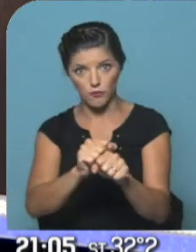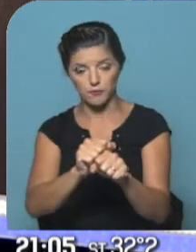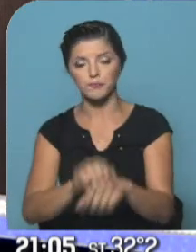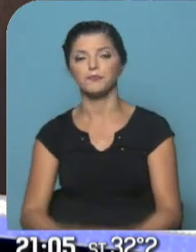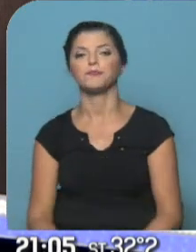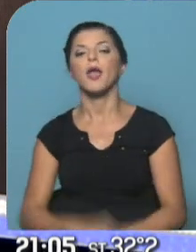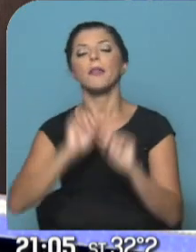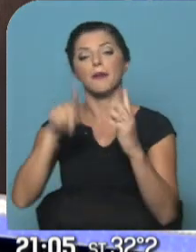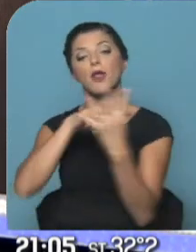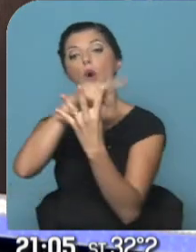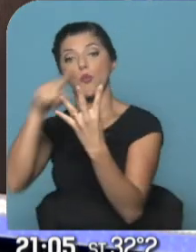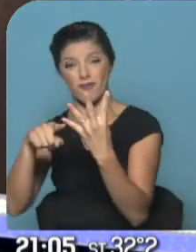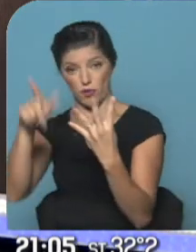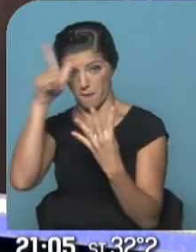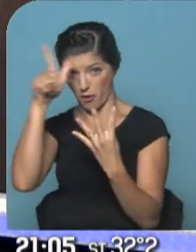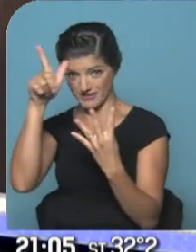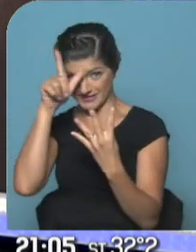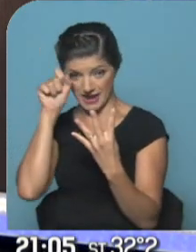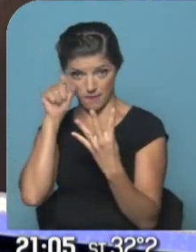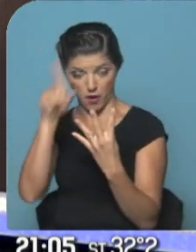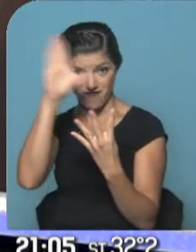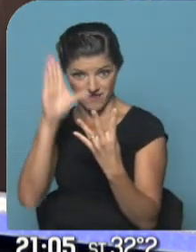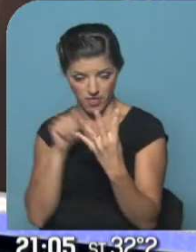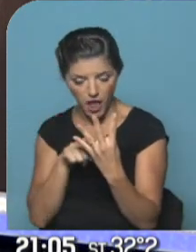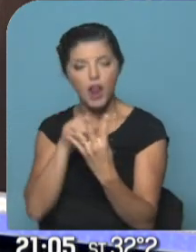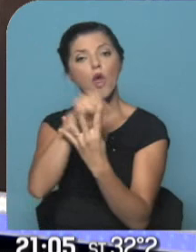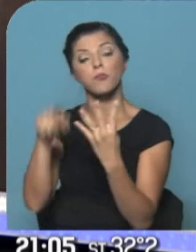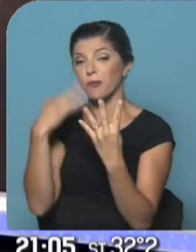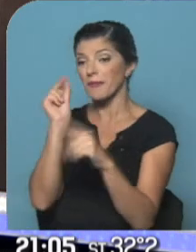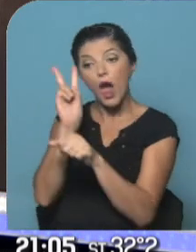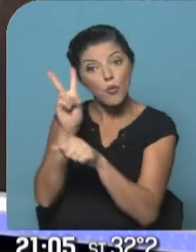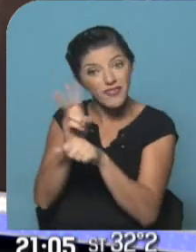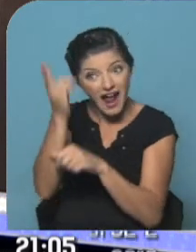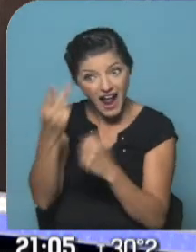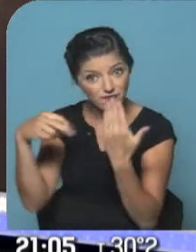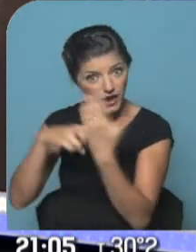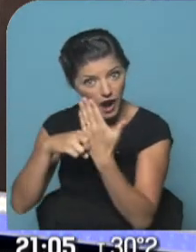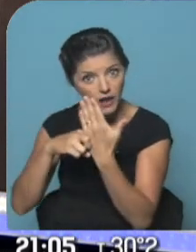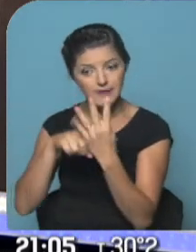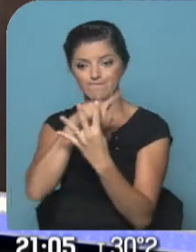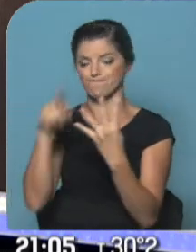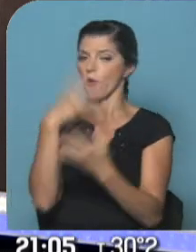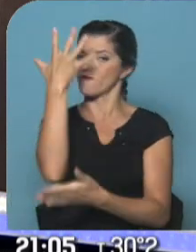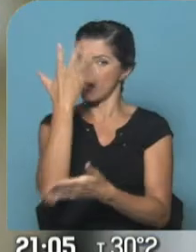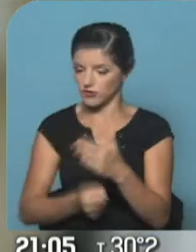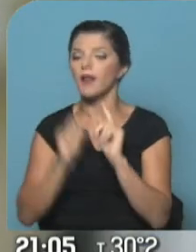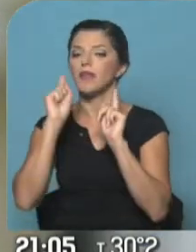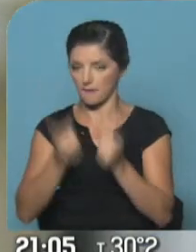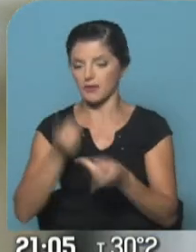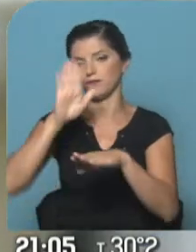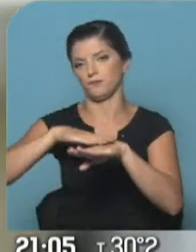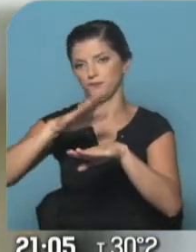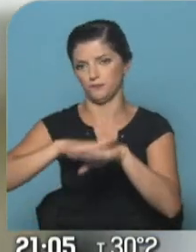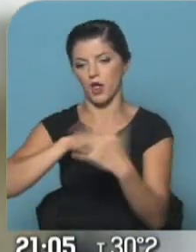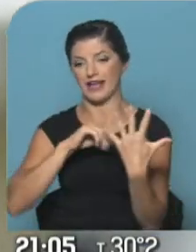a 4 policías de la Federal que tenían que custodiar a Nisman y que evidentemente no lo hicieron bien. El